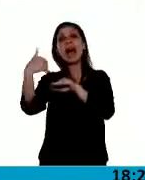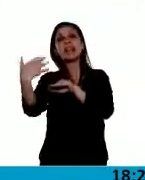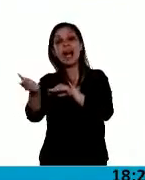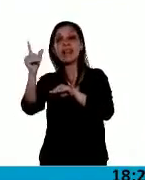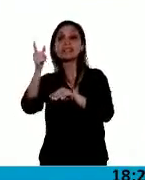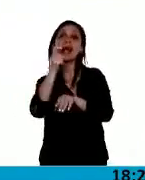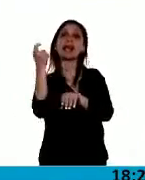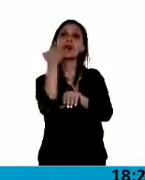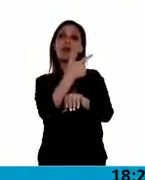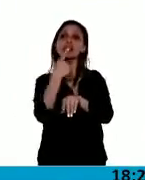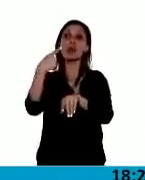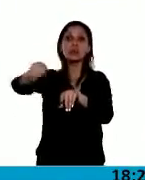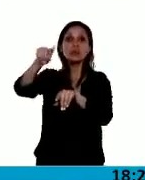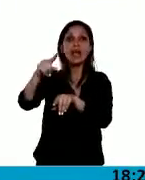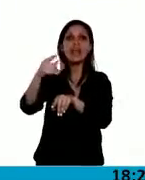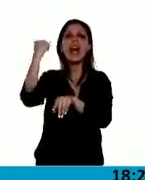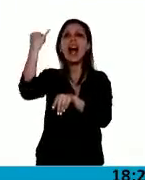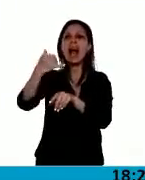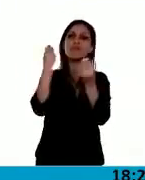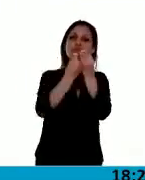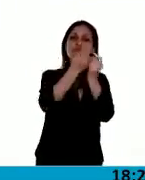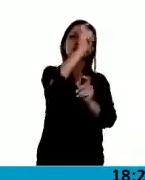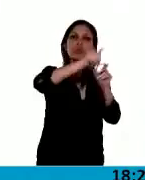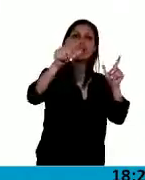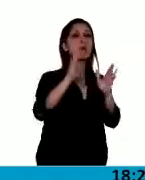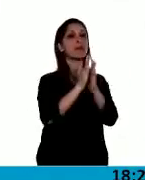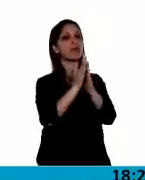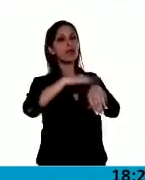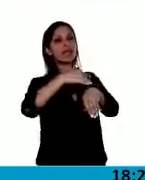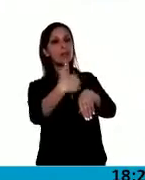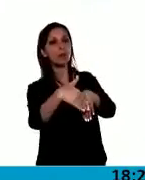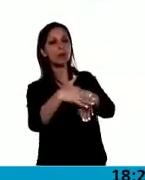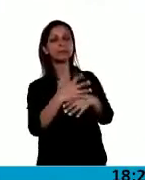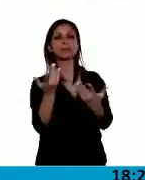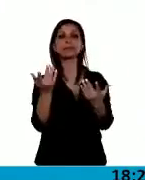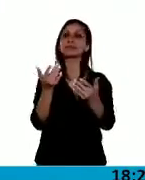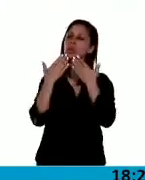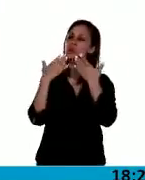respuestas que están dando, diputada, por hay millones favor, de buenas personas que tenemos que defender. Muchas gracias. Gracias.